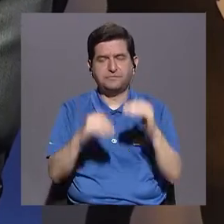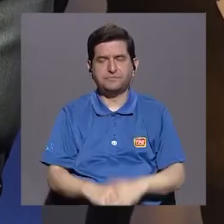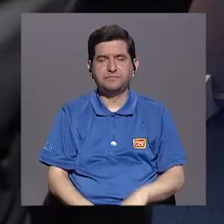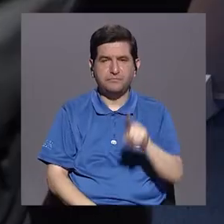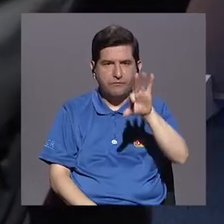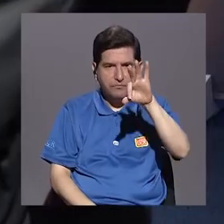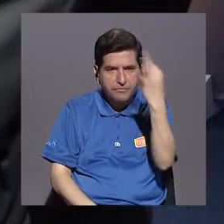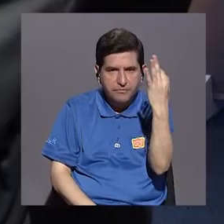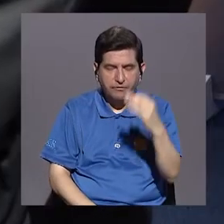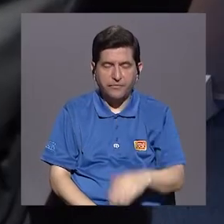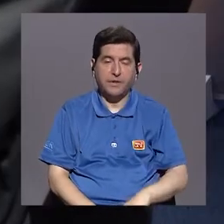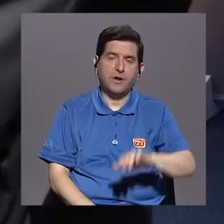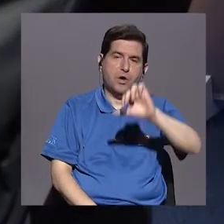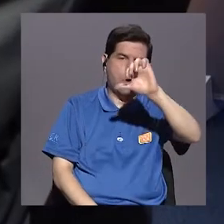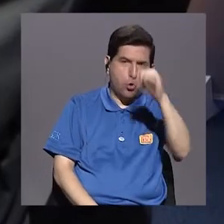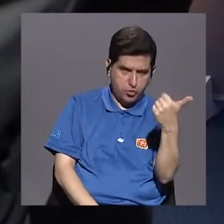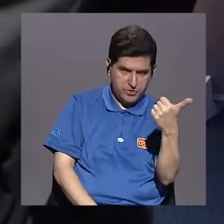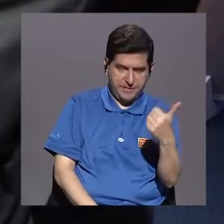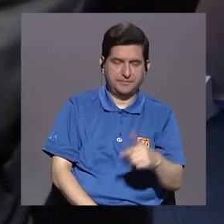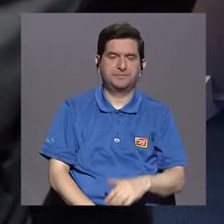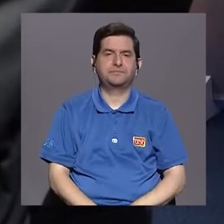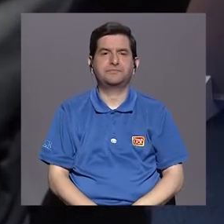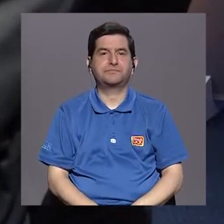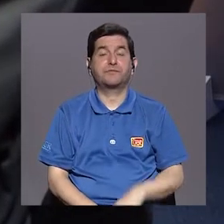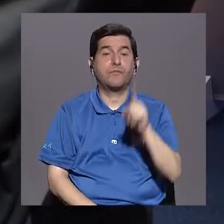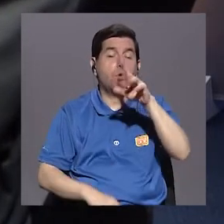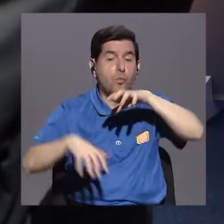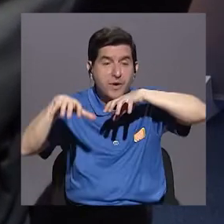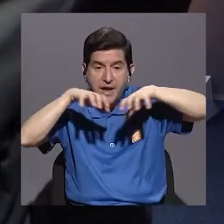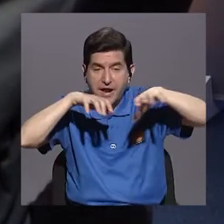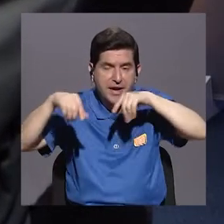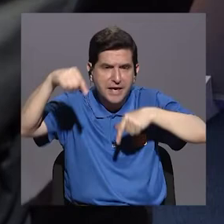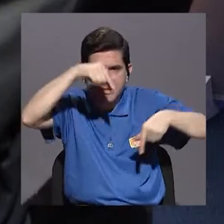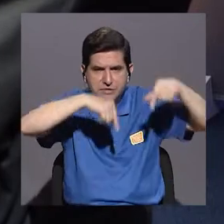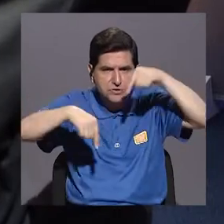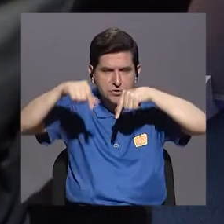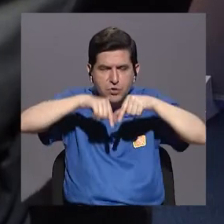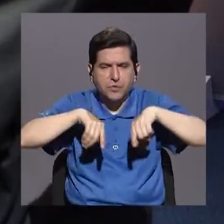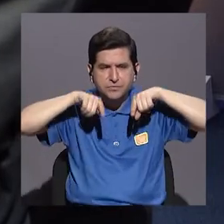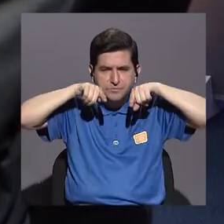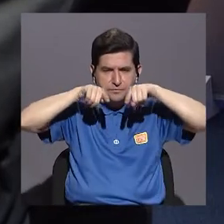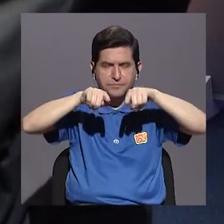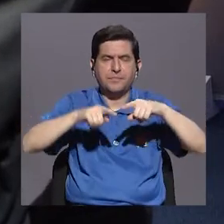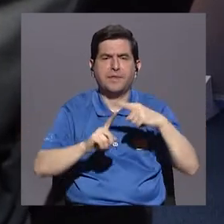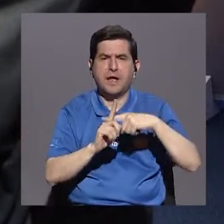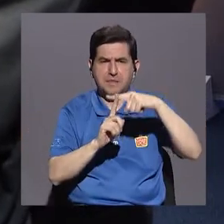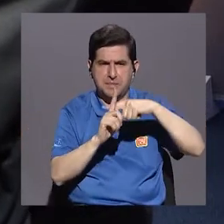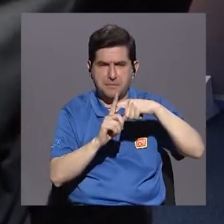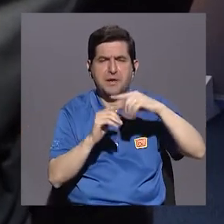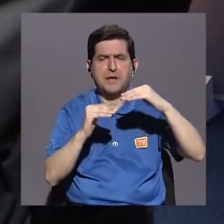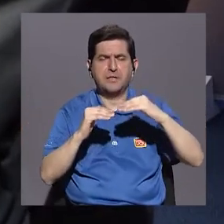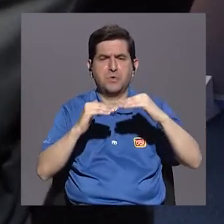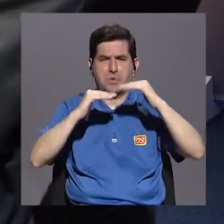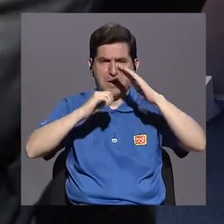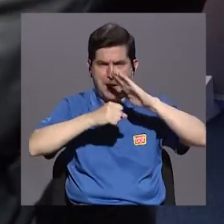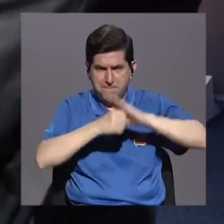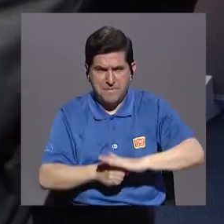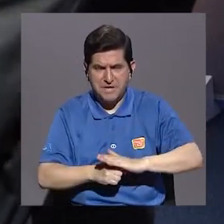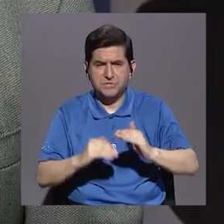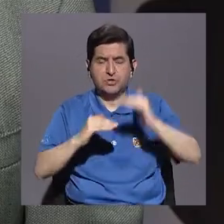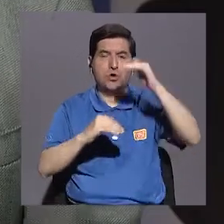maneras la otra es haciendo una reacción química análoga temperaturas y presiones altas de gas